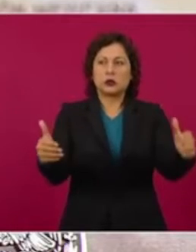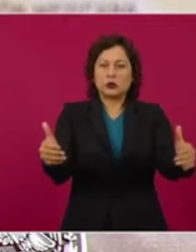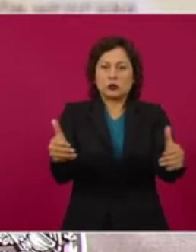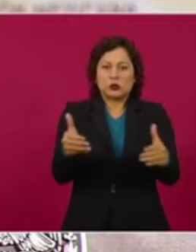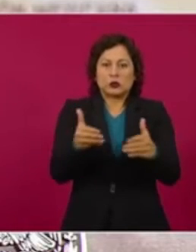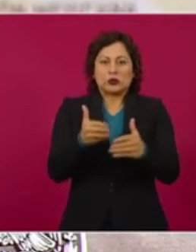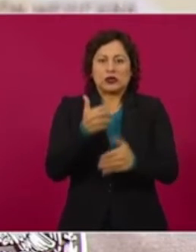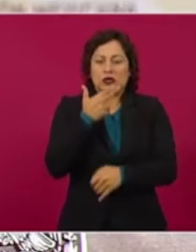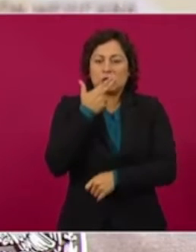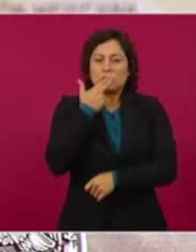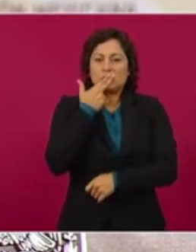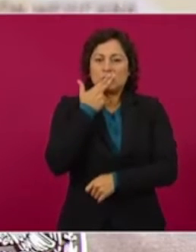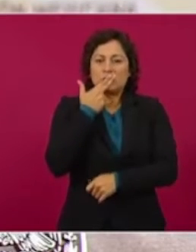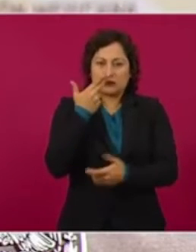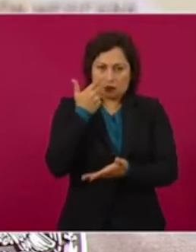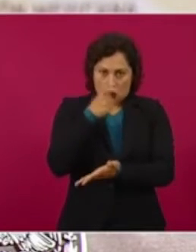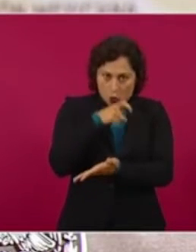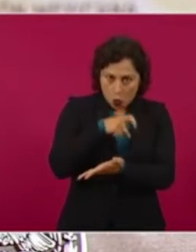¿no?